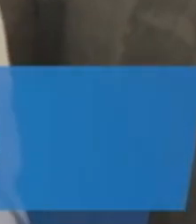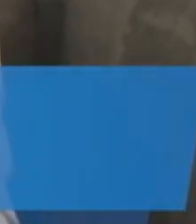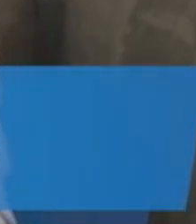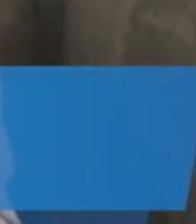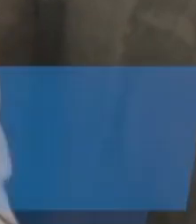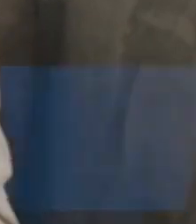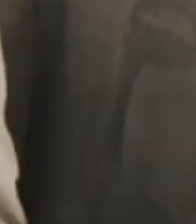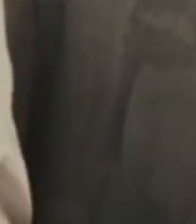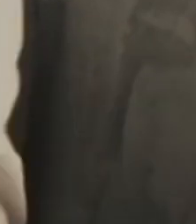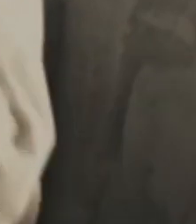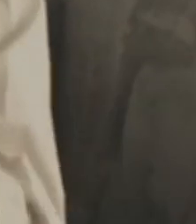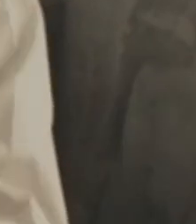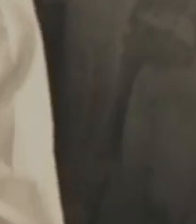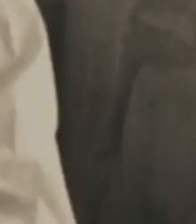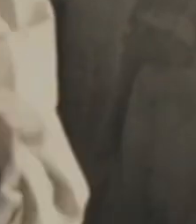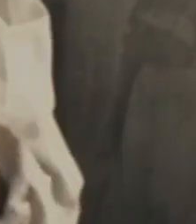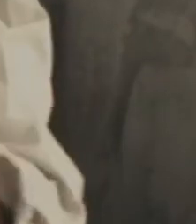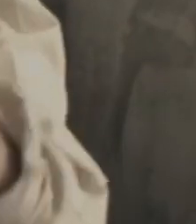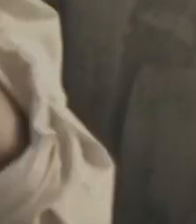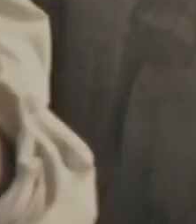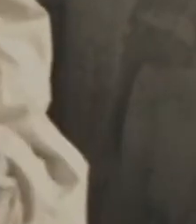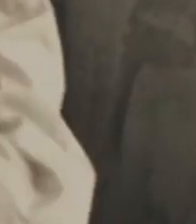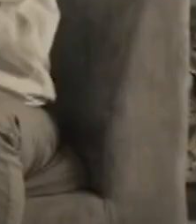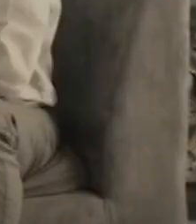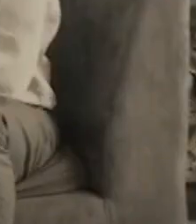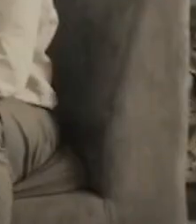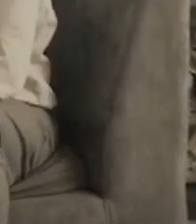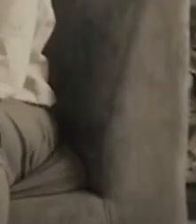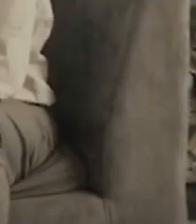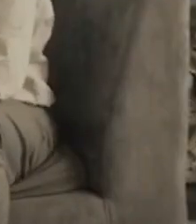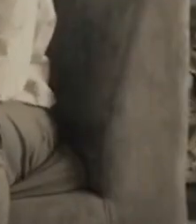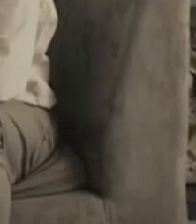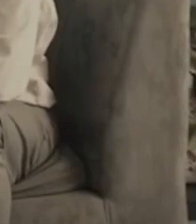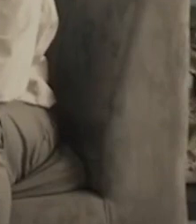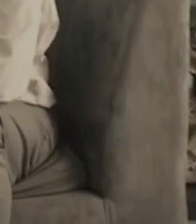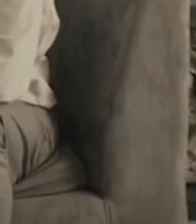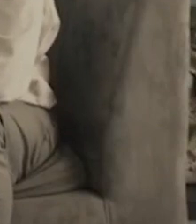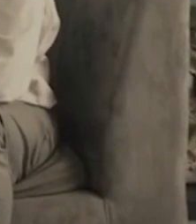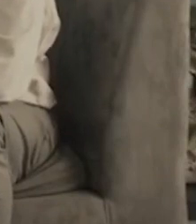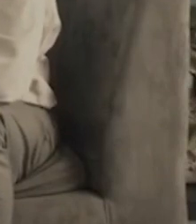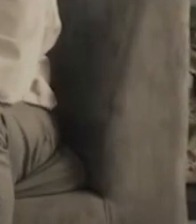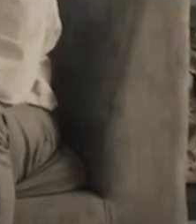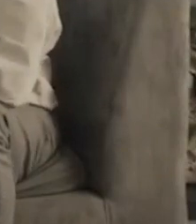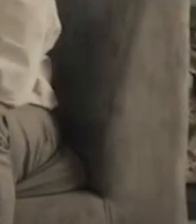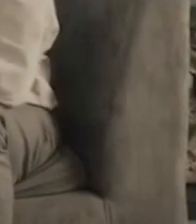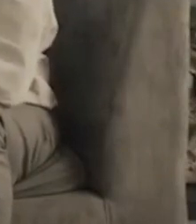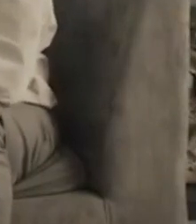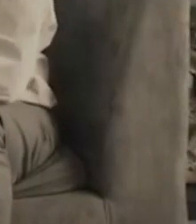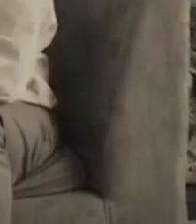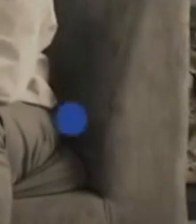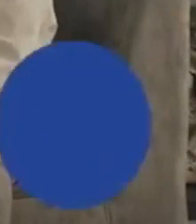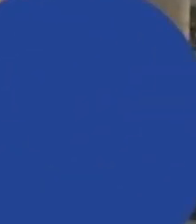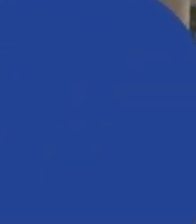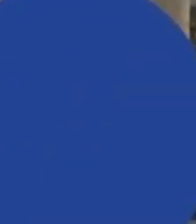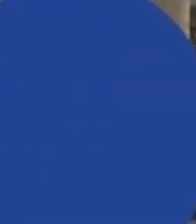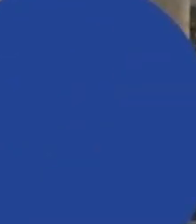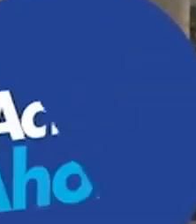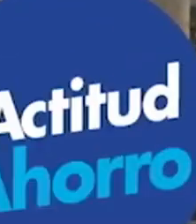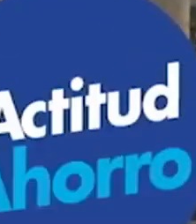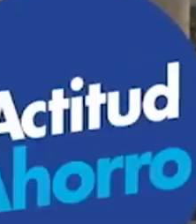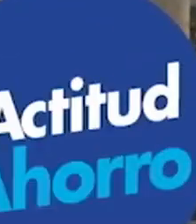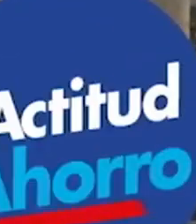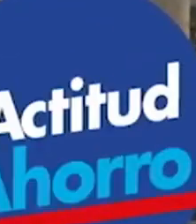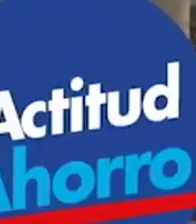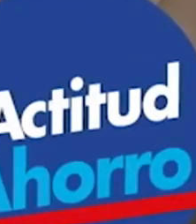usted llegará a la meta de 10.500 colones. Es muy fácil, reto 500. Usted solo póngase